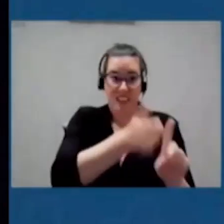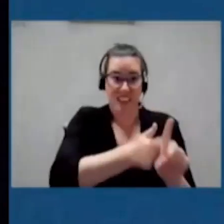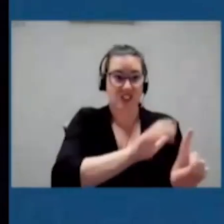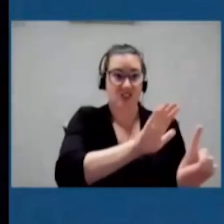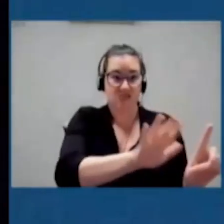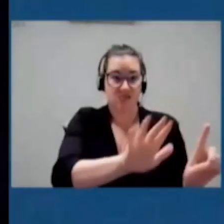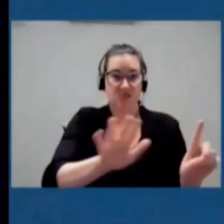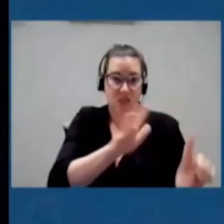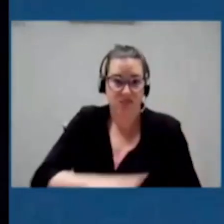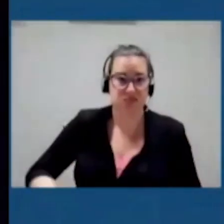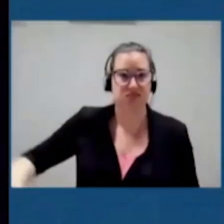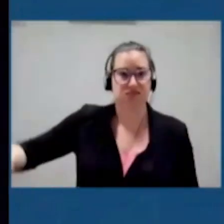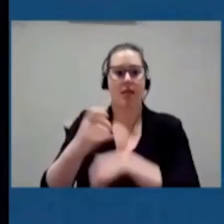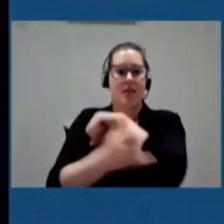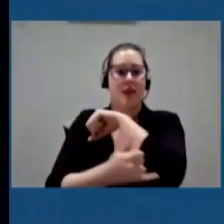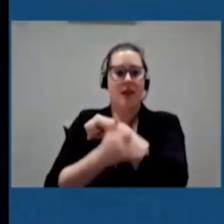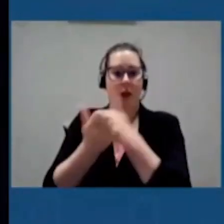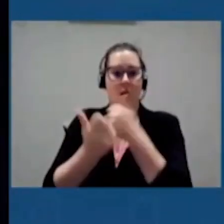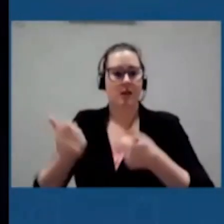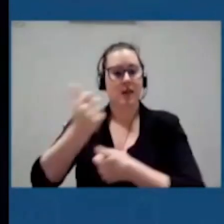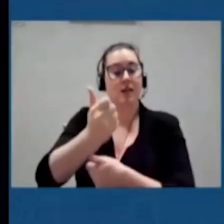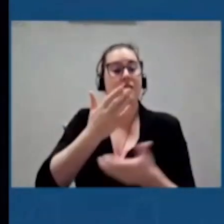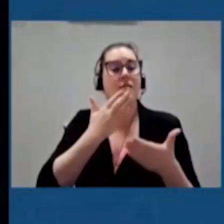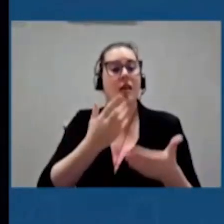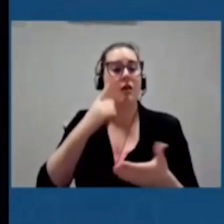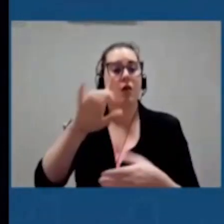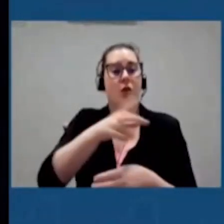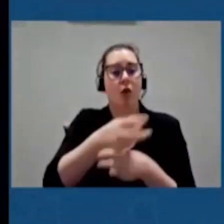Oye el audio. Ponle el audio ese. Breve, vamos.